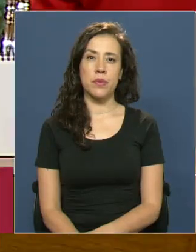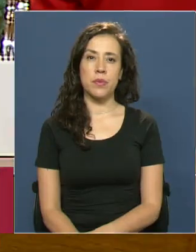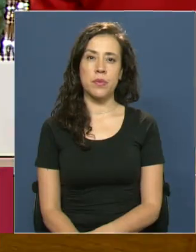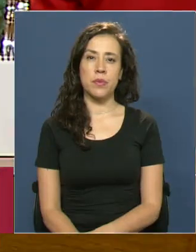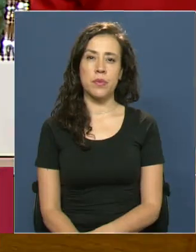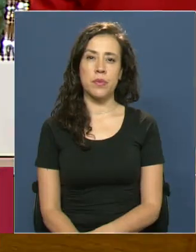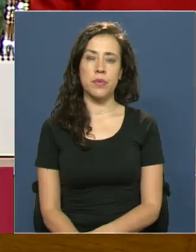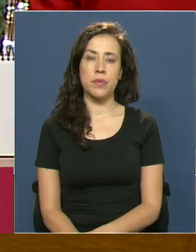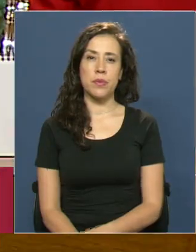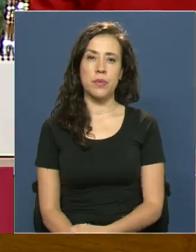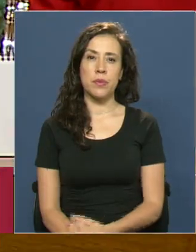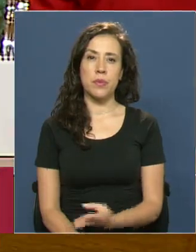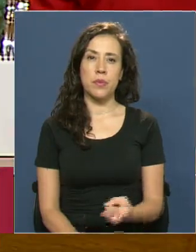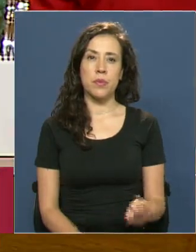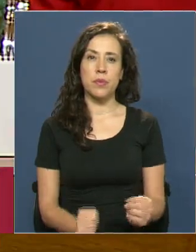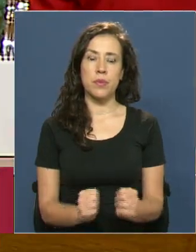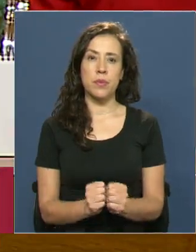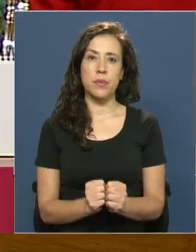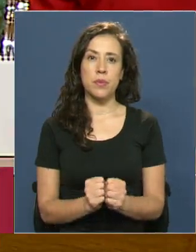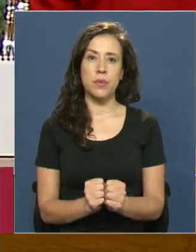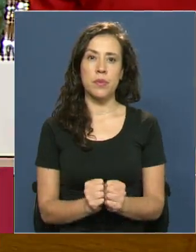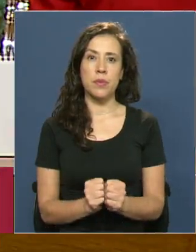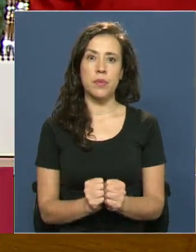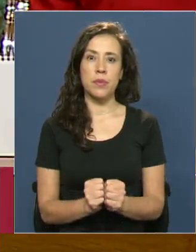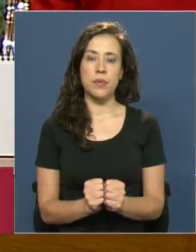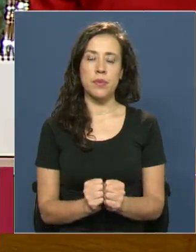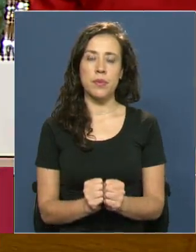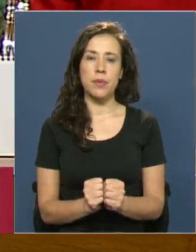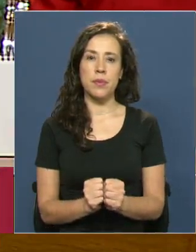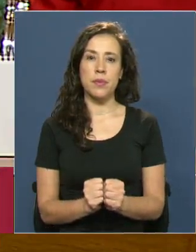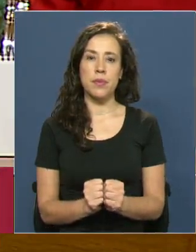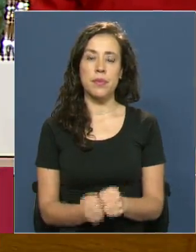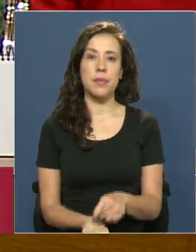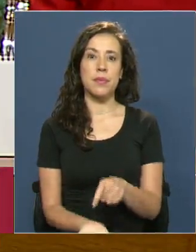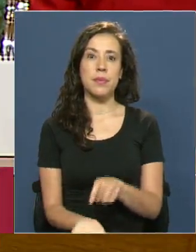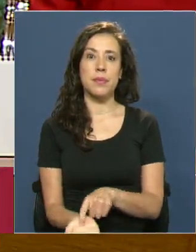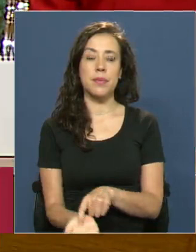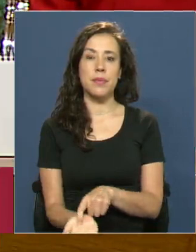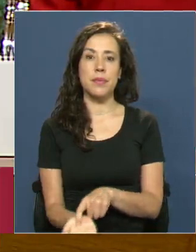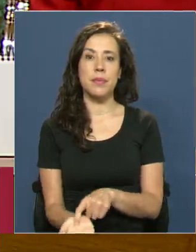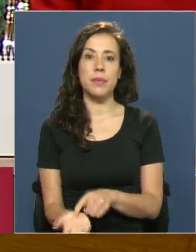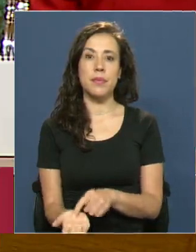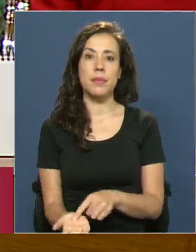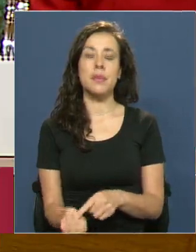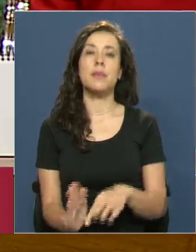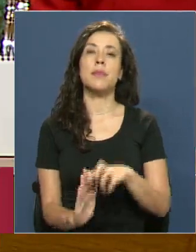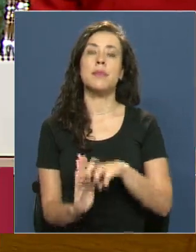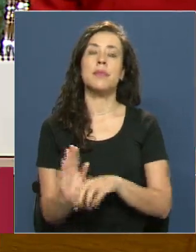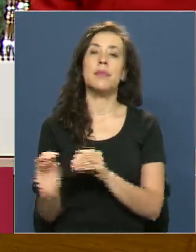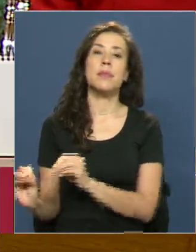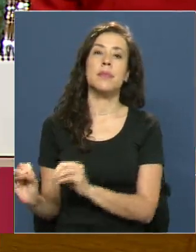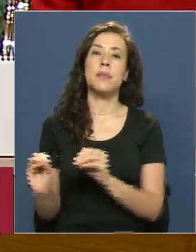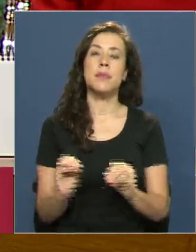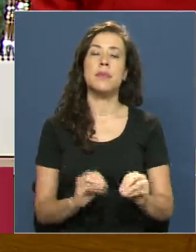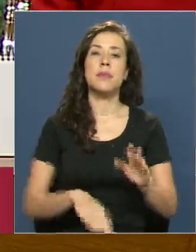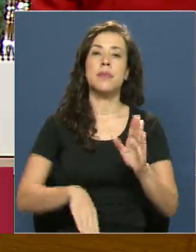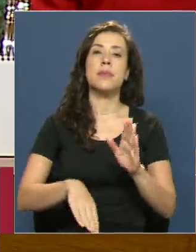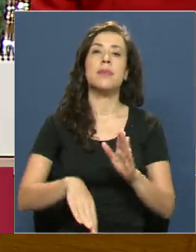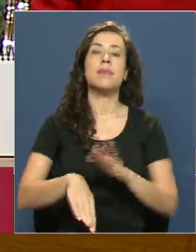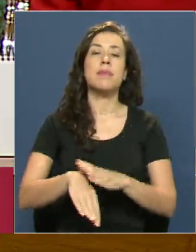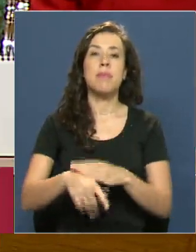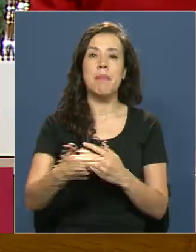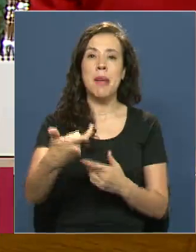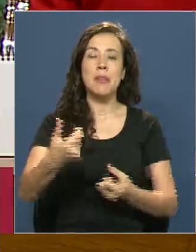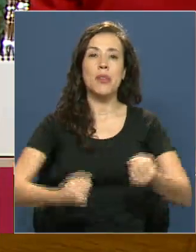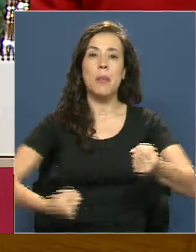Estimados colegas, vamos ahora a la votación general del proyecto que prorroga la licencia de conducir.